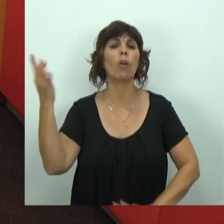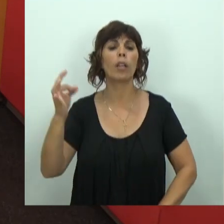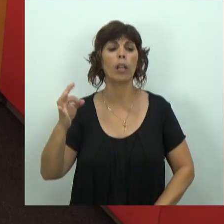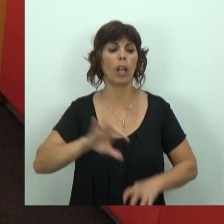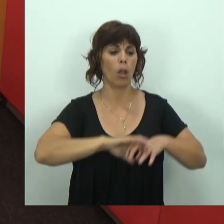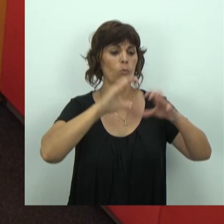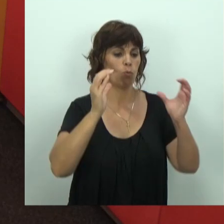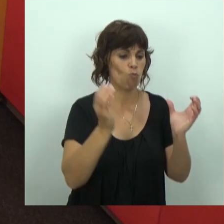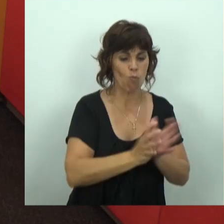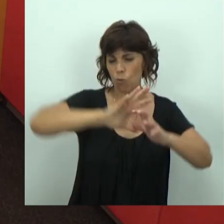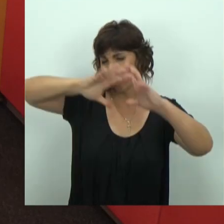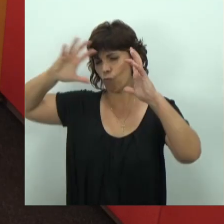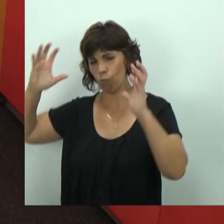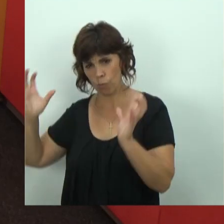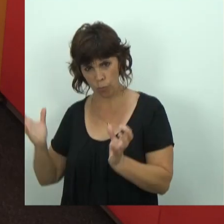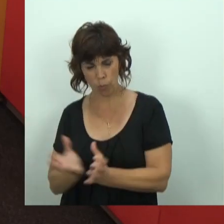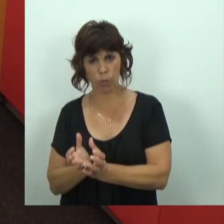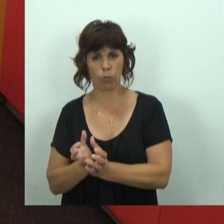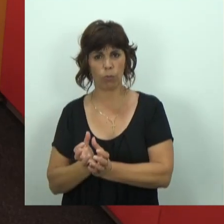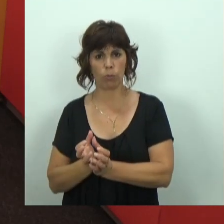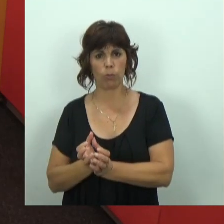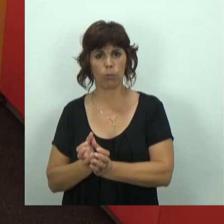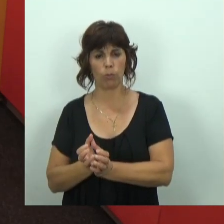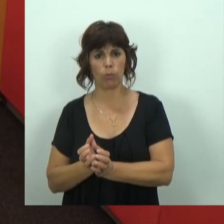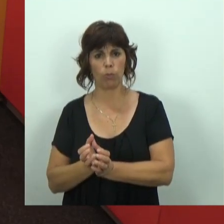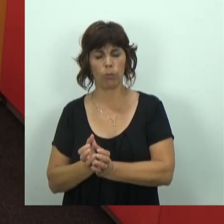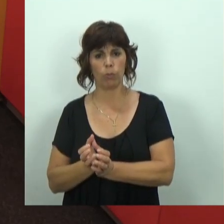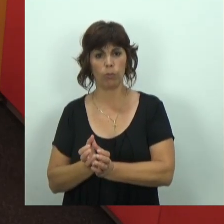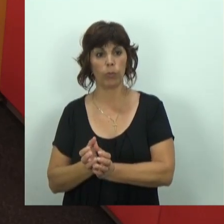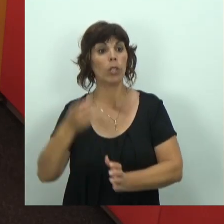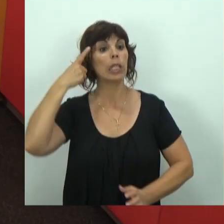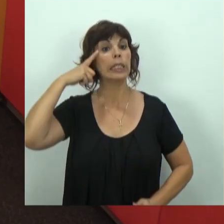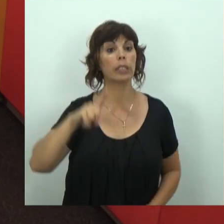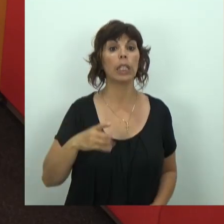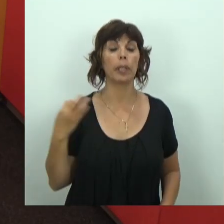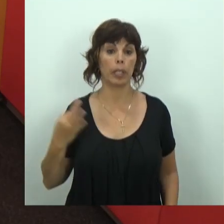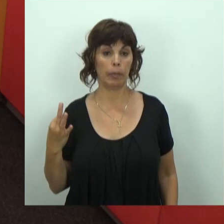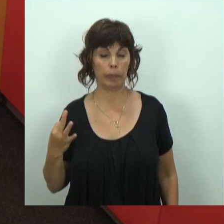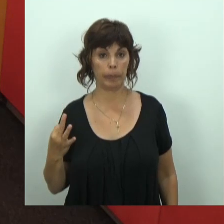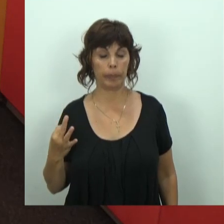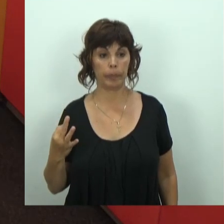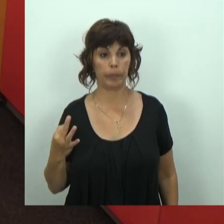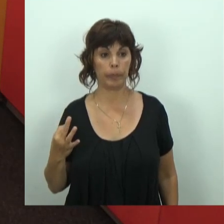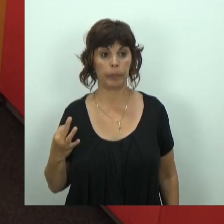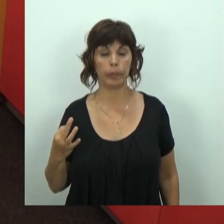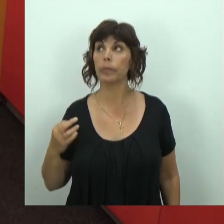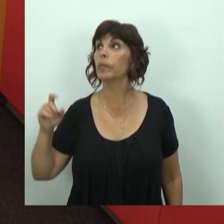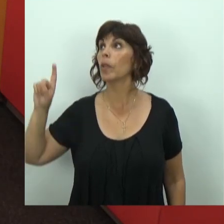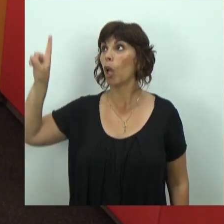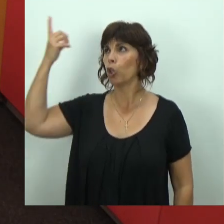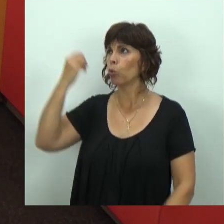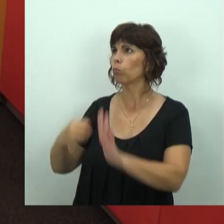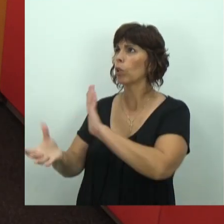del macrocosmos, tiene que saber una cosa, querido oyente, que el creador